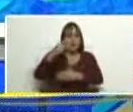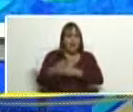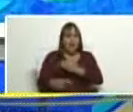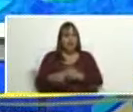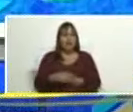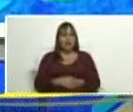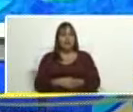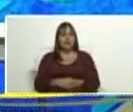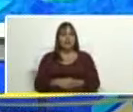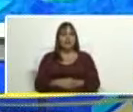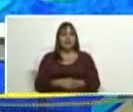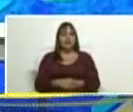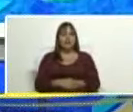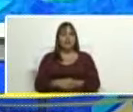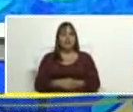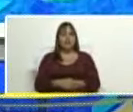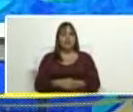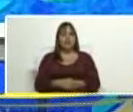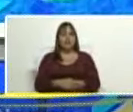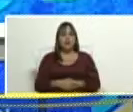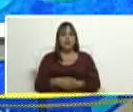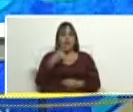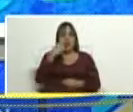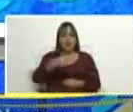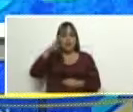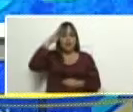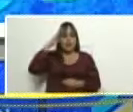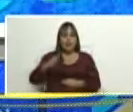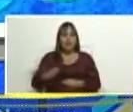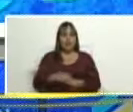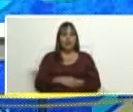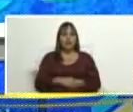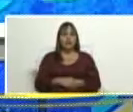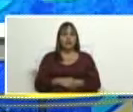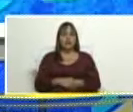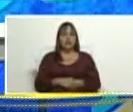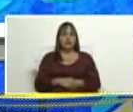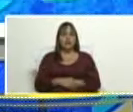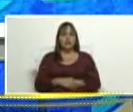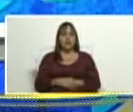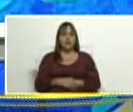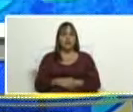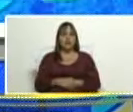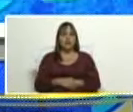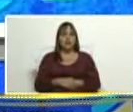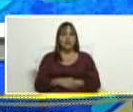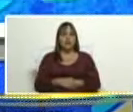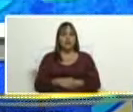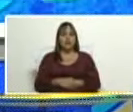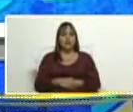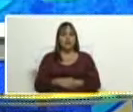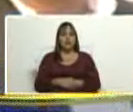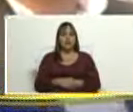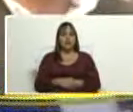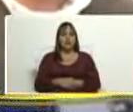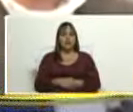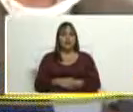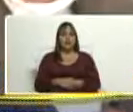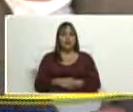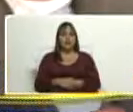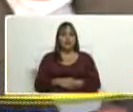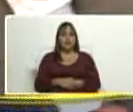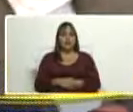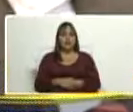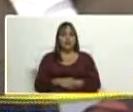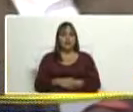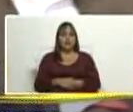que, como dicen los militares, padrino, es una aproximación que tú me has dicho,